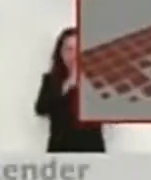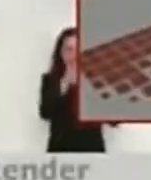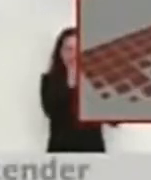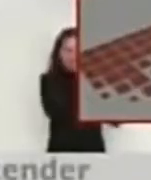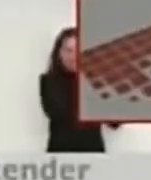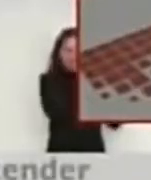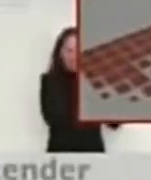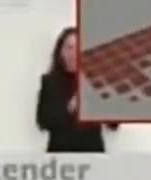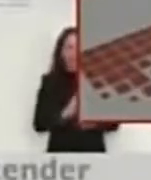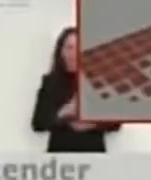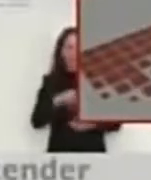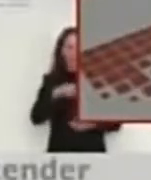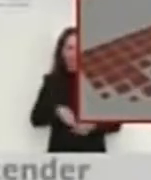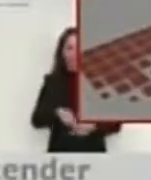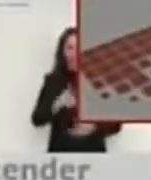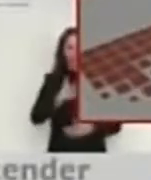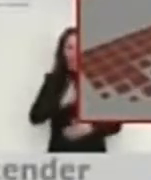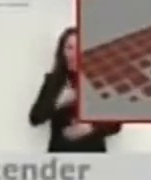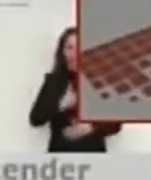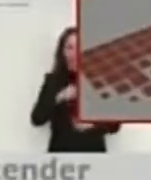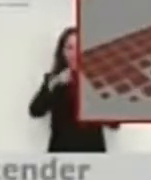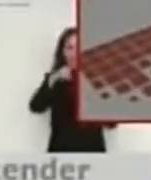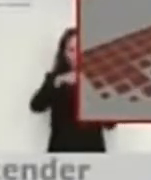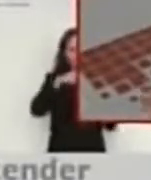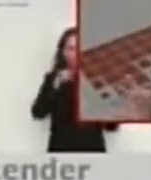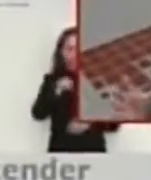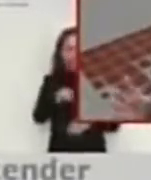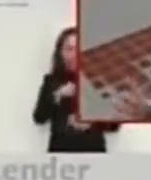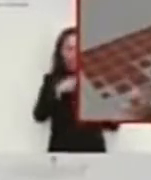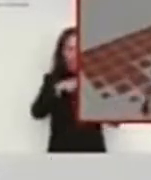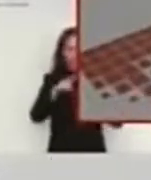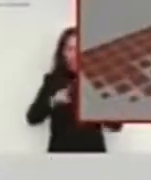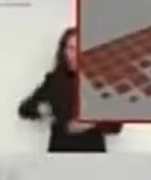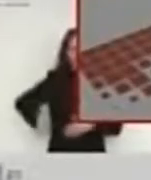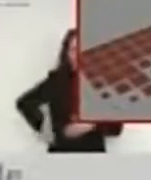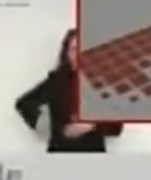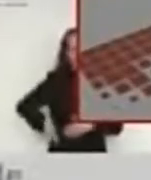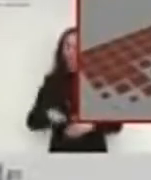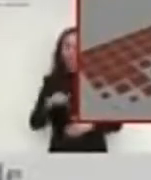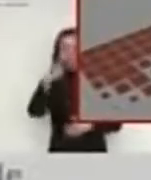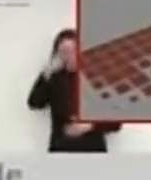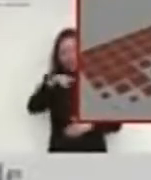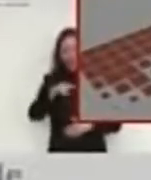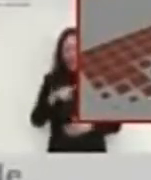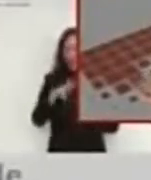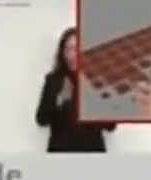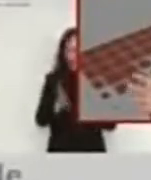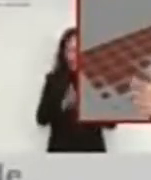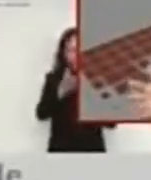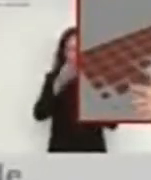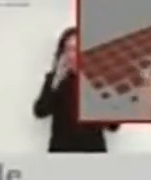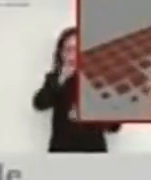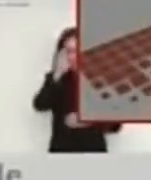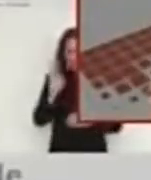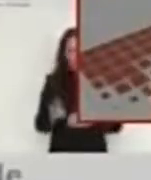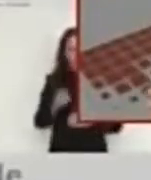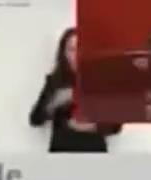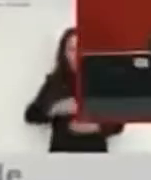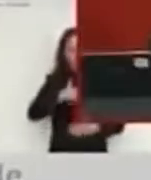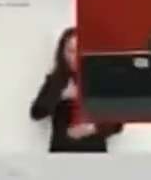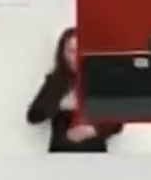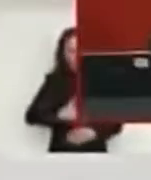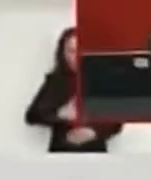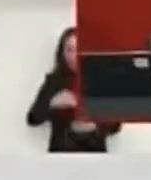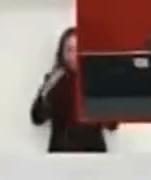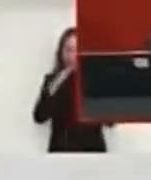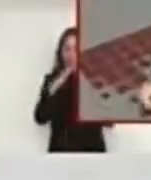de los subsidios que se han entregado en esta administración están concentrados adentro de los perímetros de contención urbana, y muchos con, o sea, una dentro tendencia... Dentro de las ciudades, estamos